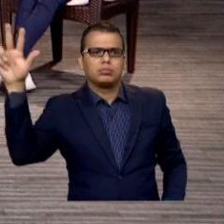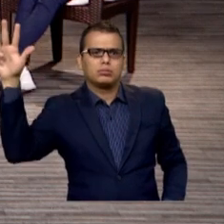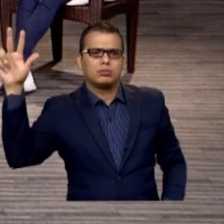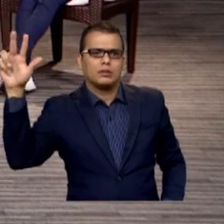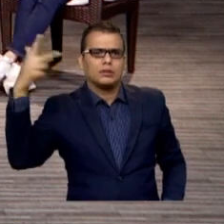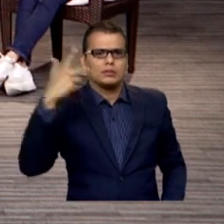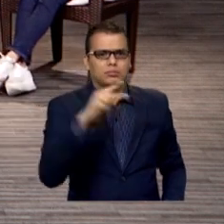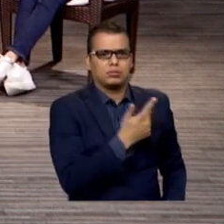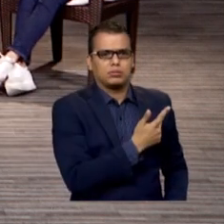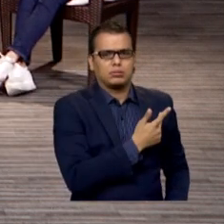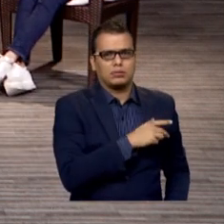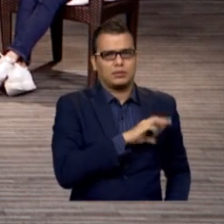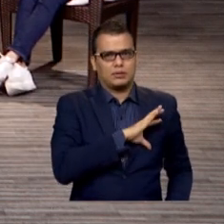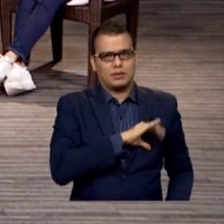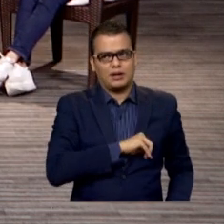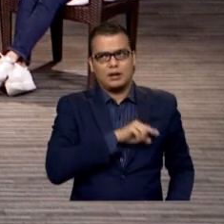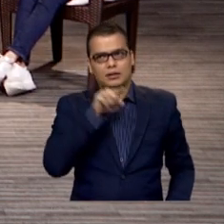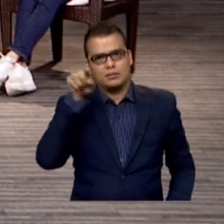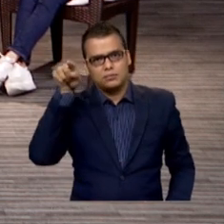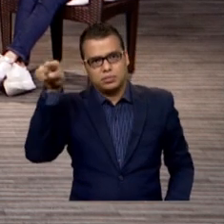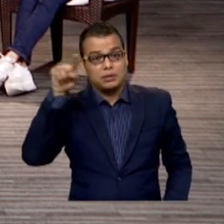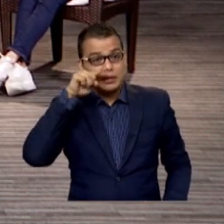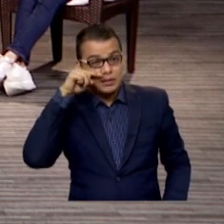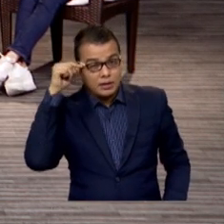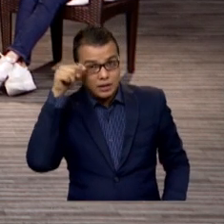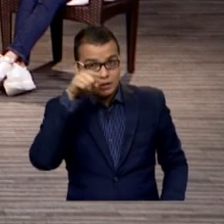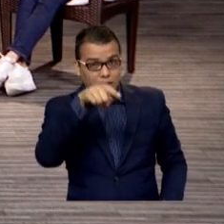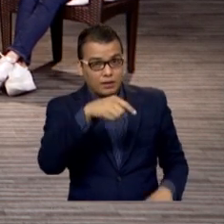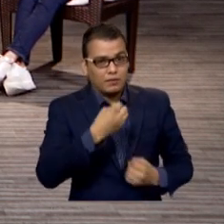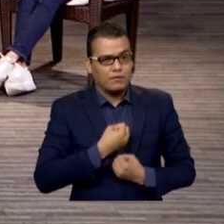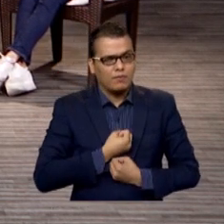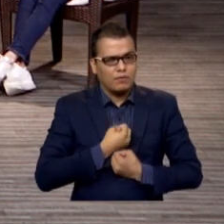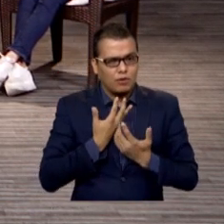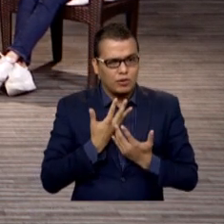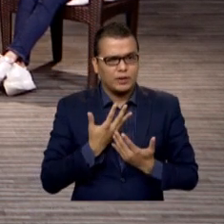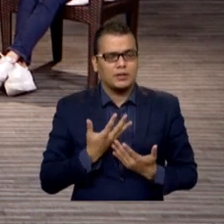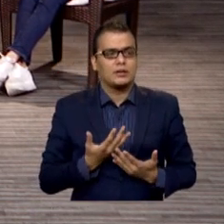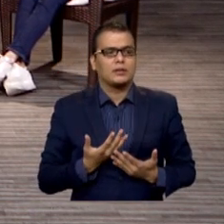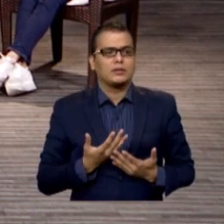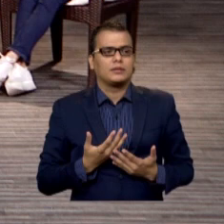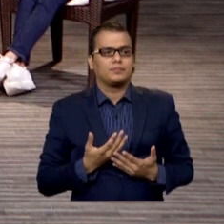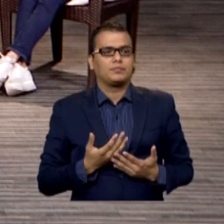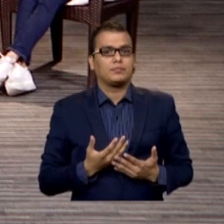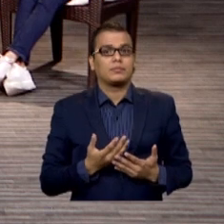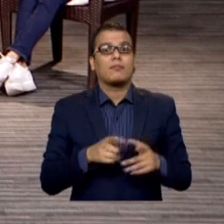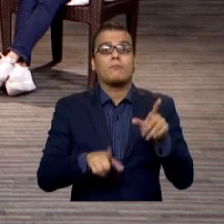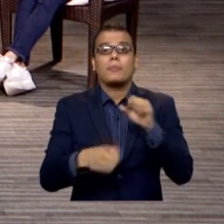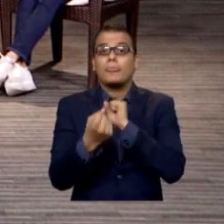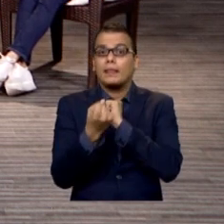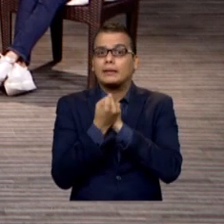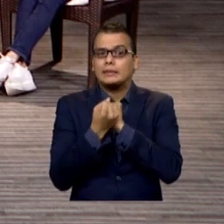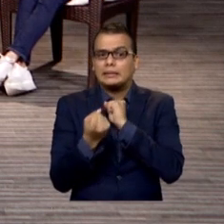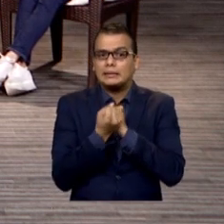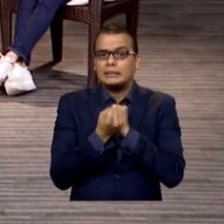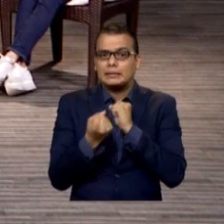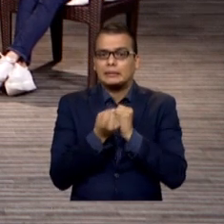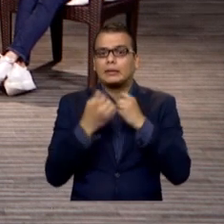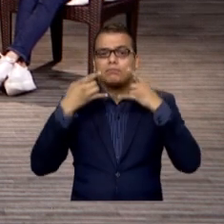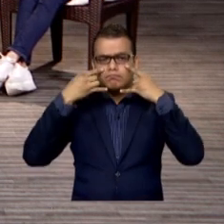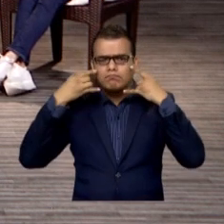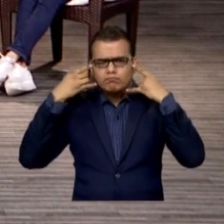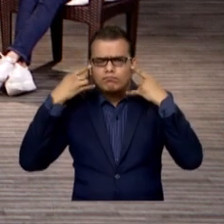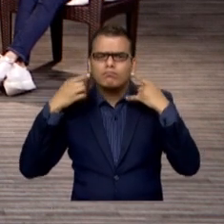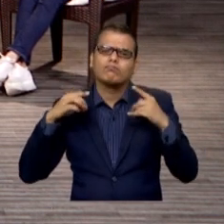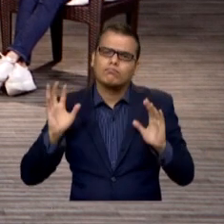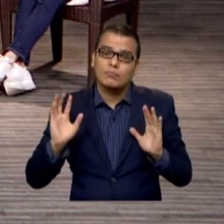hacia Candelaria, hacia Florida. Hemos tenido aquí videos en Telepacífico Noticias del sobrecupo. La gente con el tapabocas y en